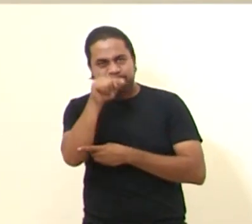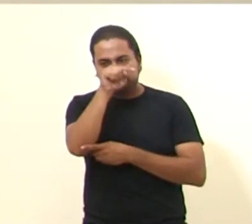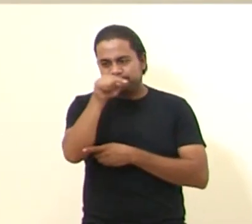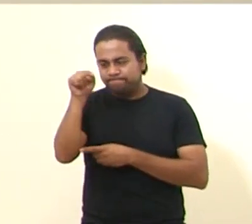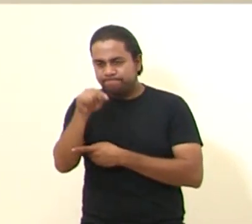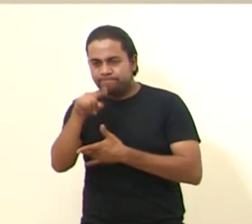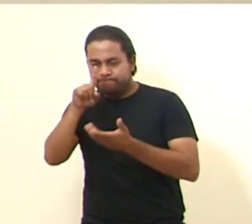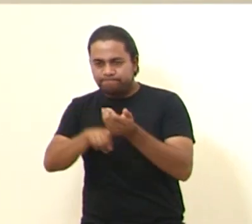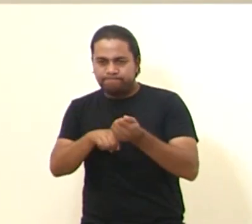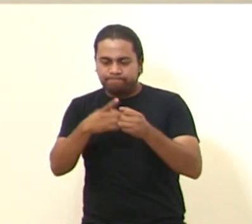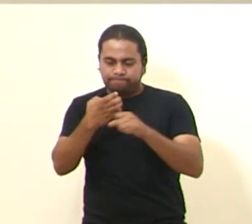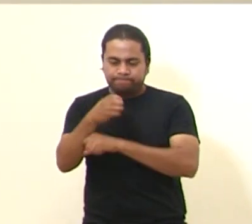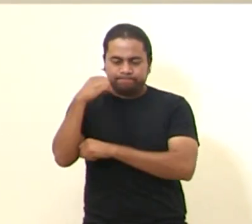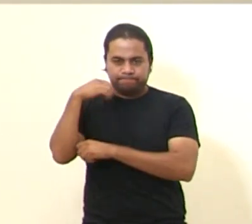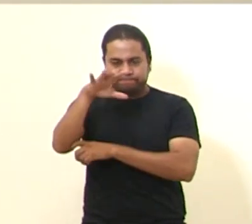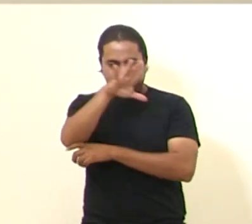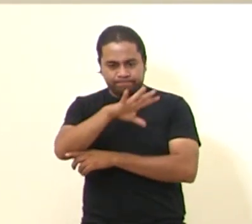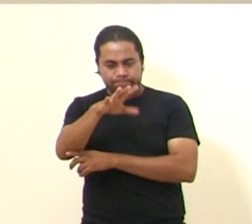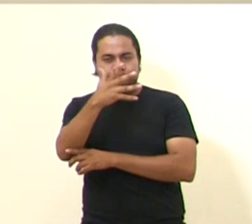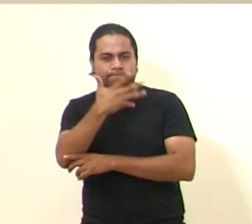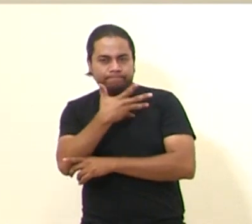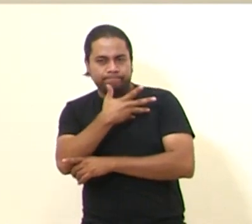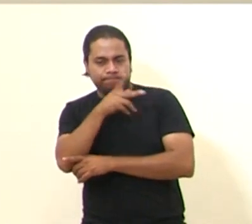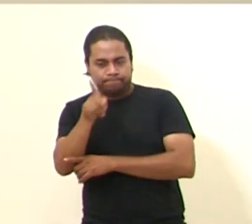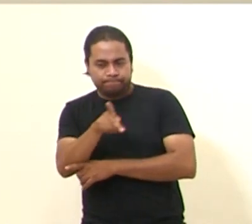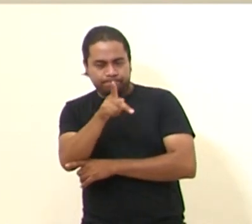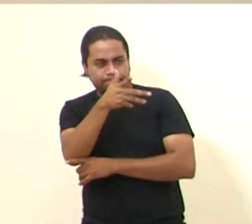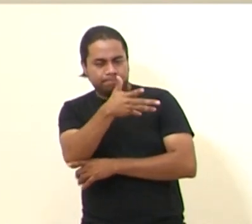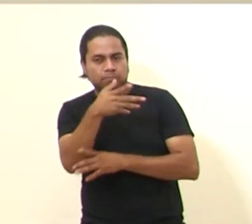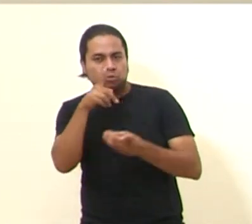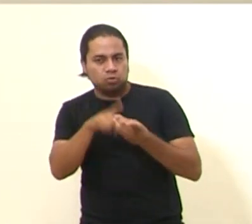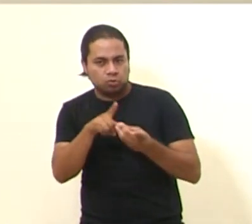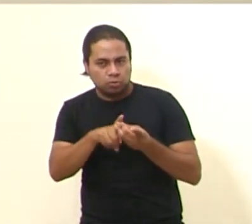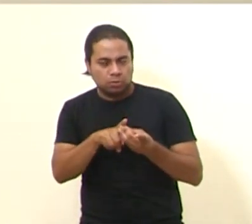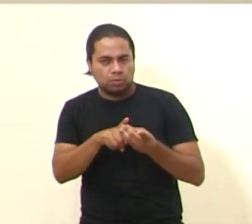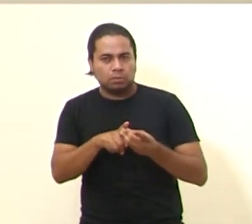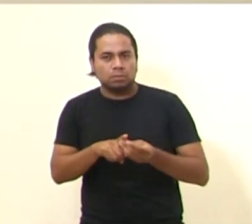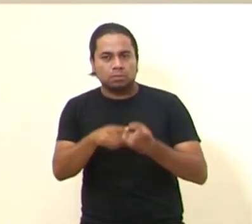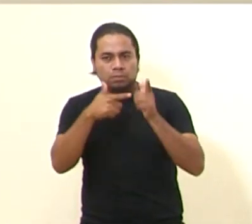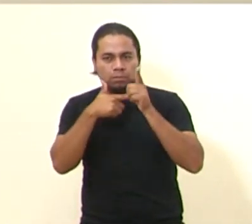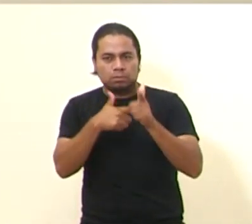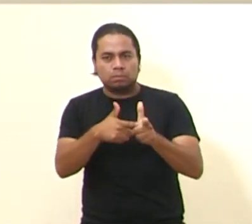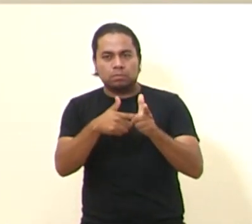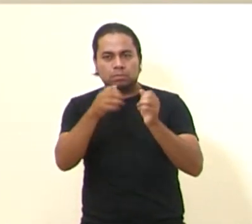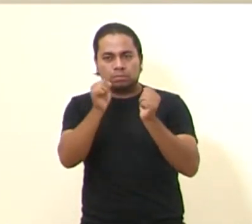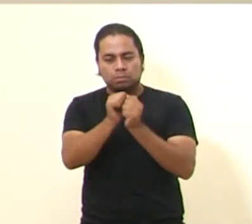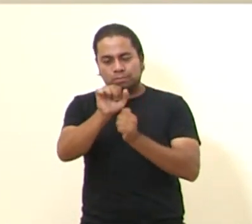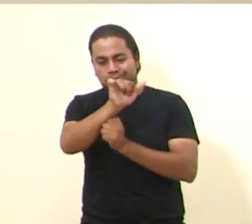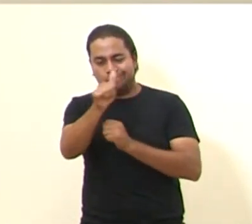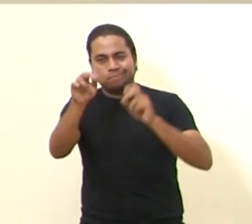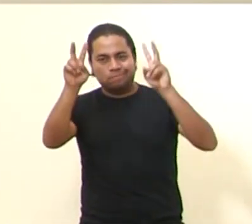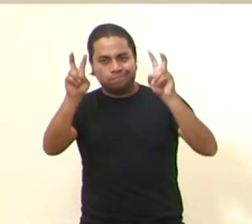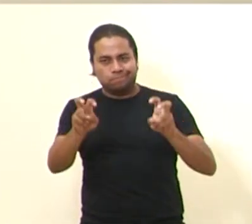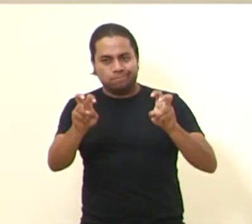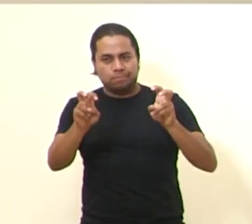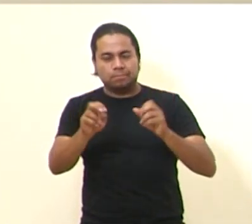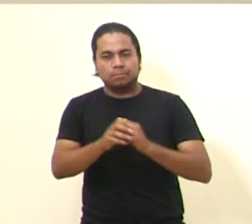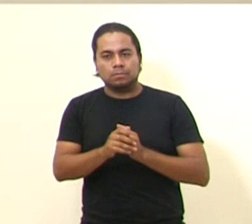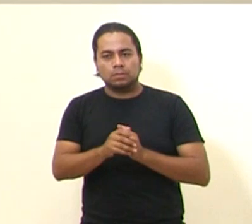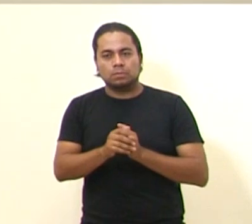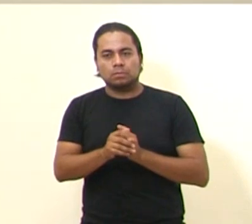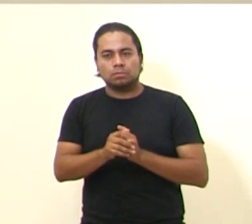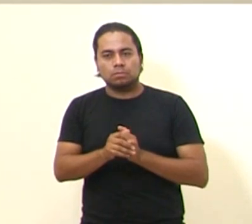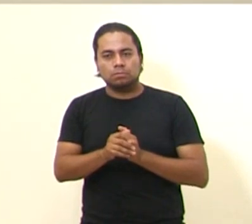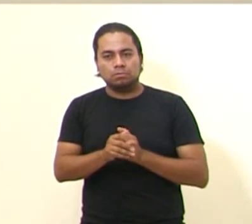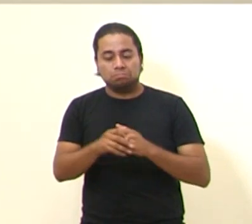de nuestro estado se encuentra esta comunidad. Continuamos con el siguiente subtema: